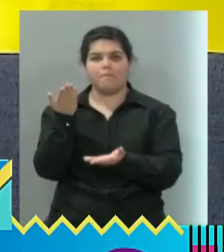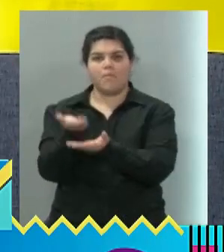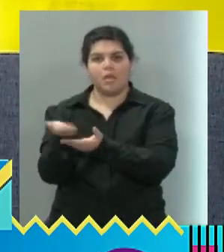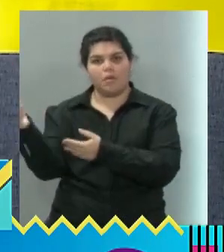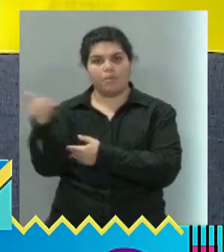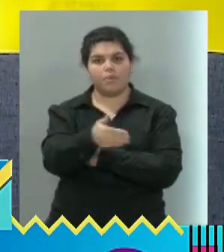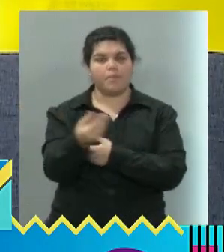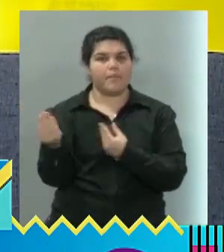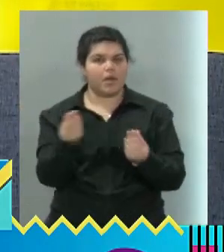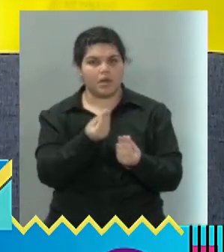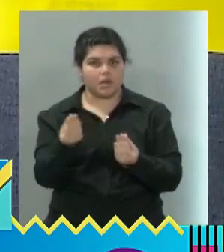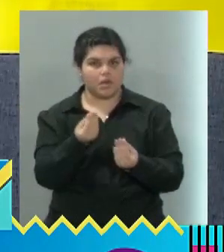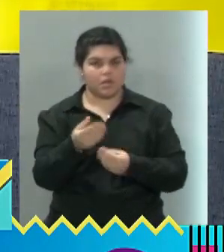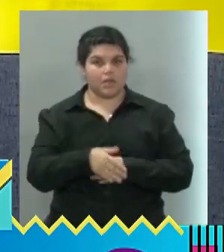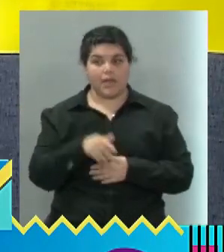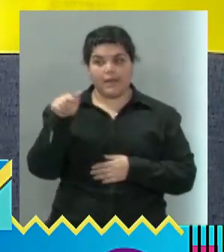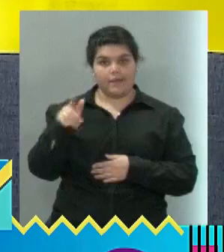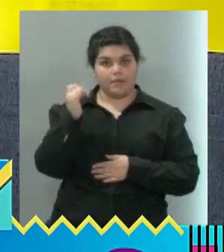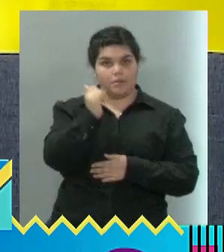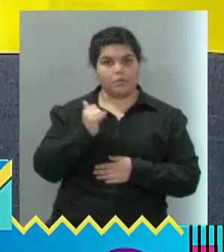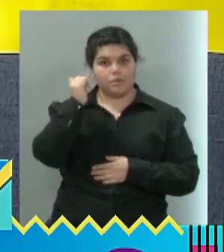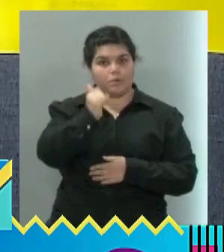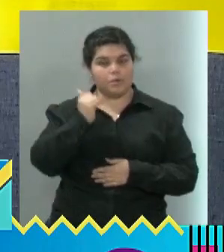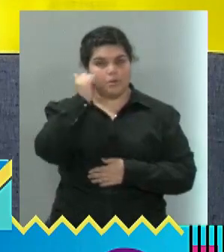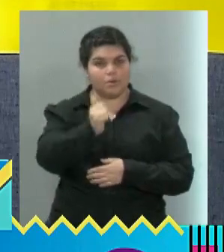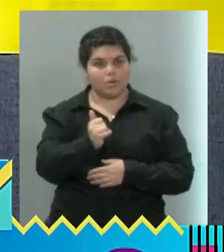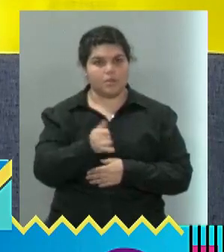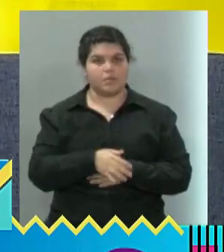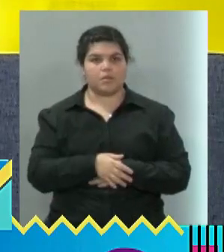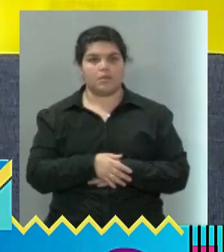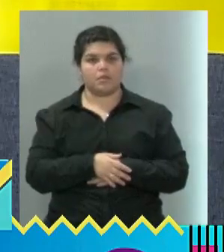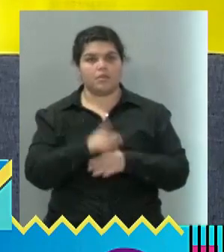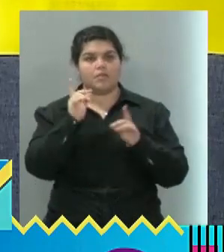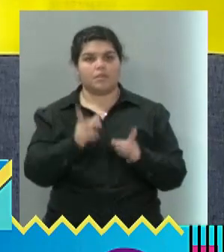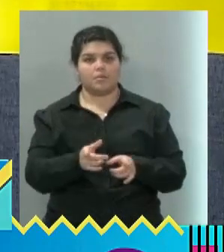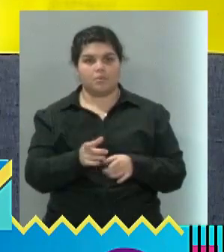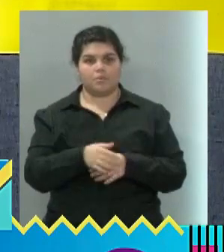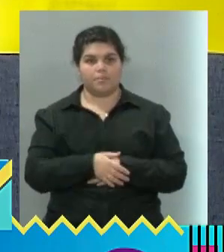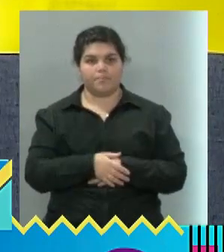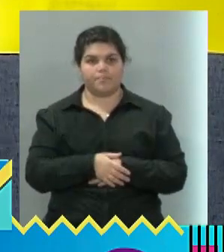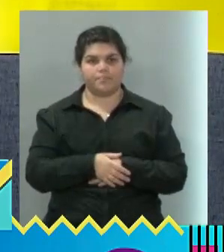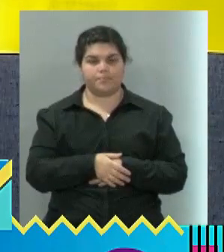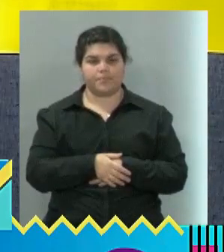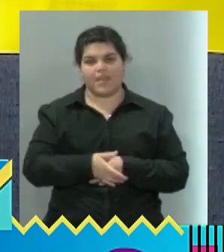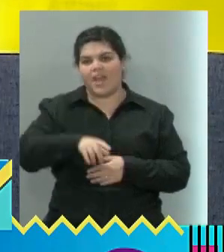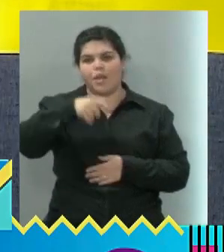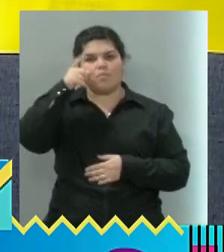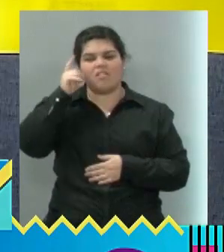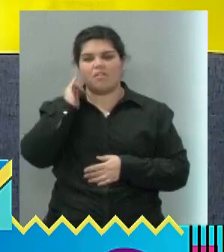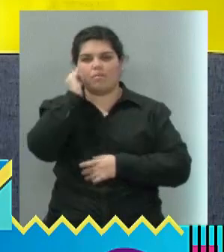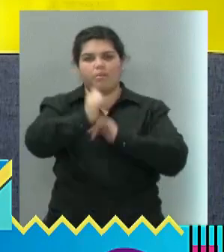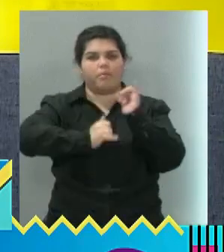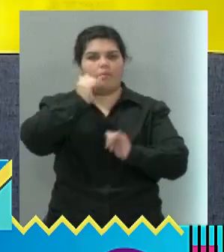para que ella hablara, comentara y diera su relato acerca de